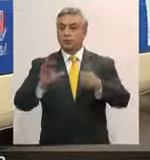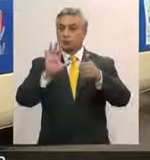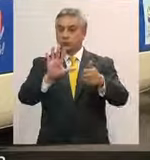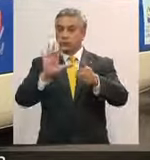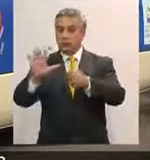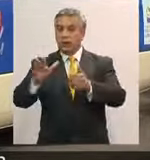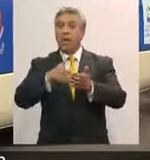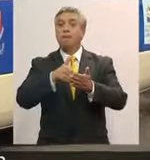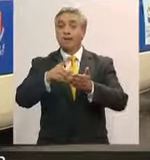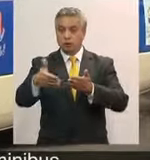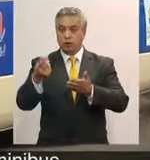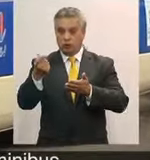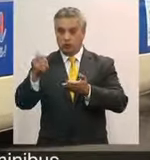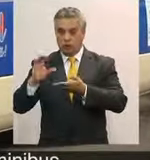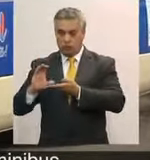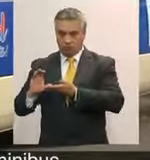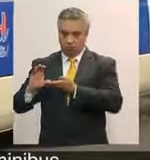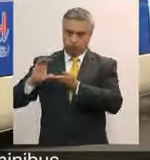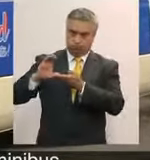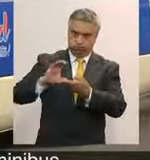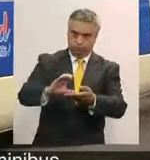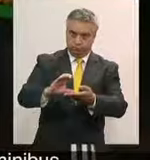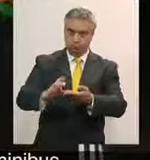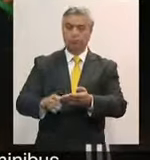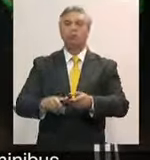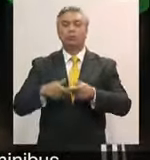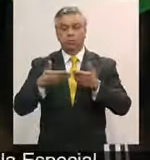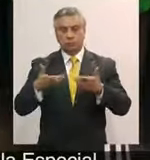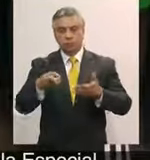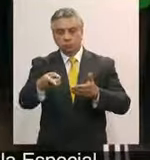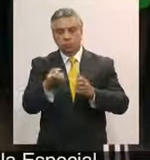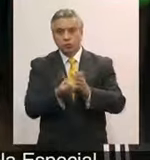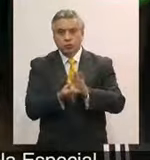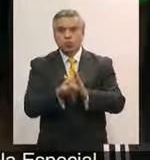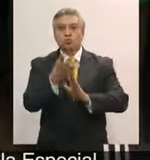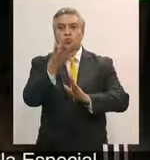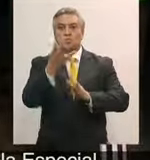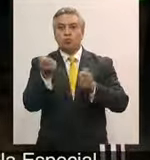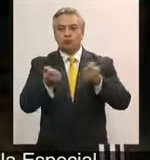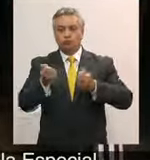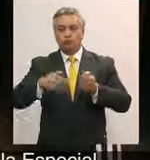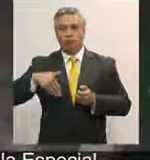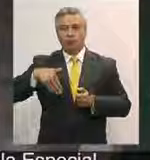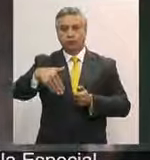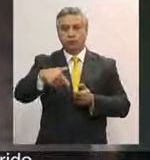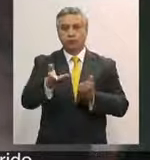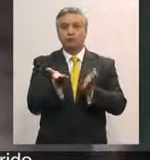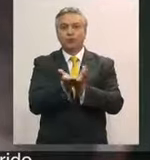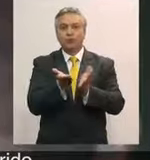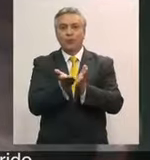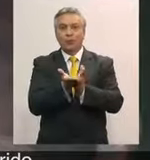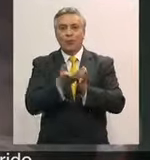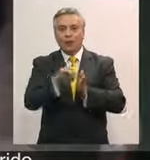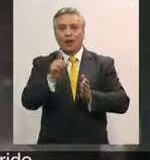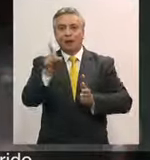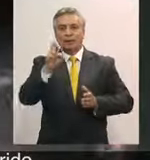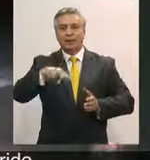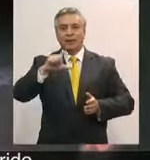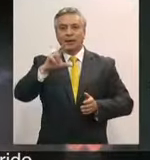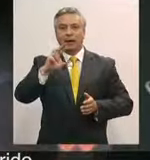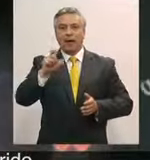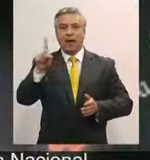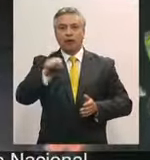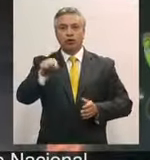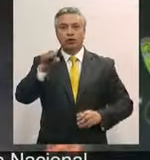$66 millones de pesos de inversión requirió la adquisición de un moderno minibús para el traslado de los alumnos de la Escuela Especial San Carlos de Ancud, que